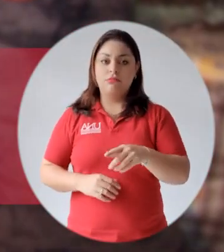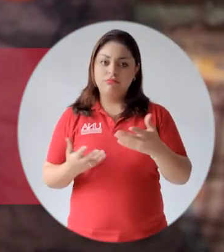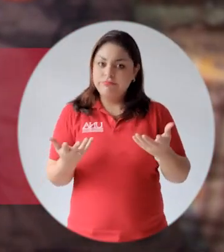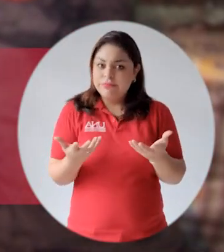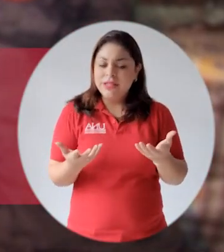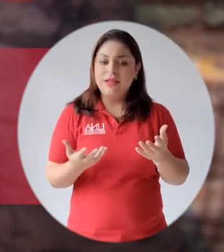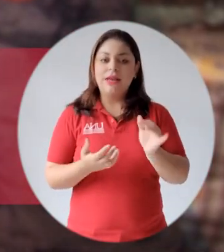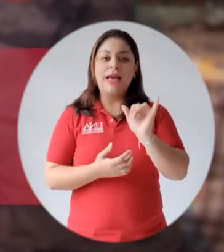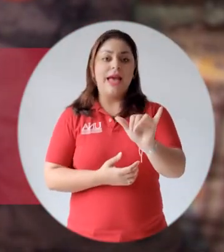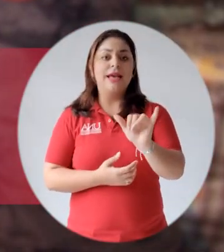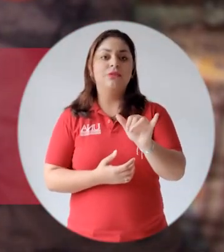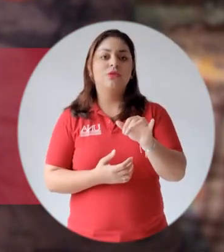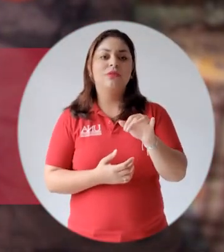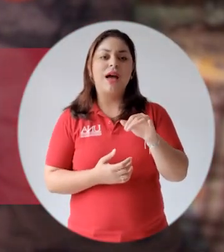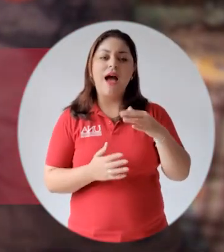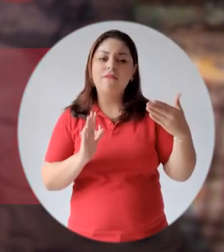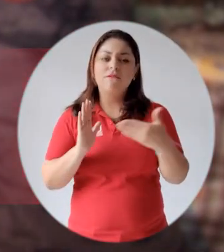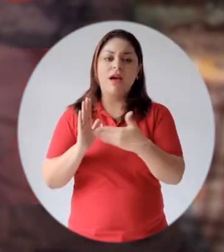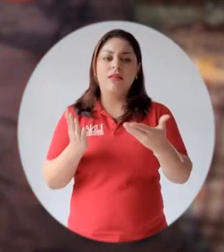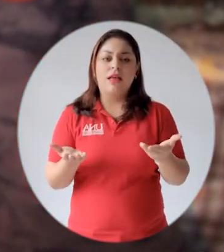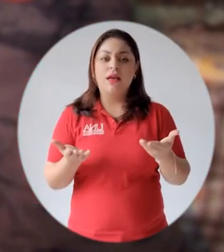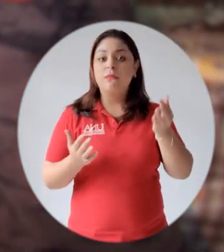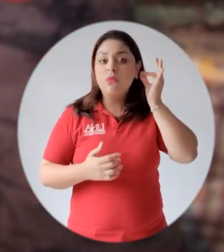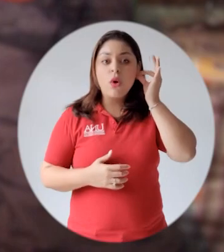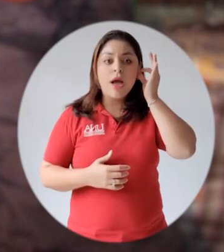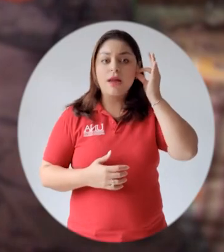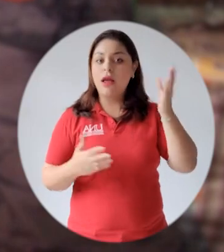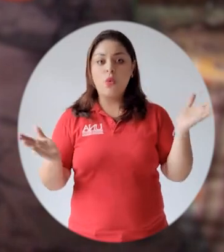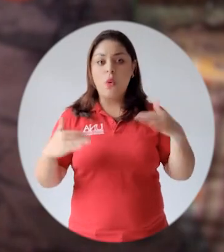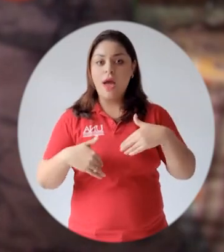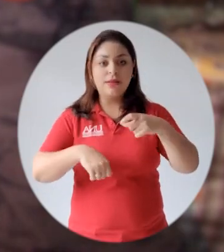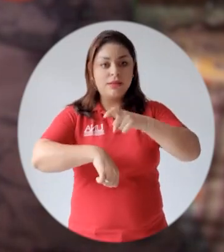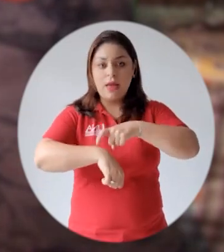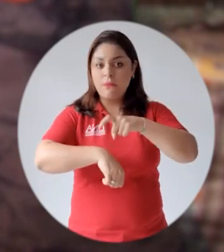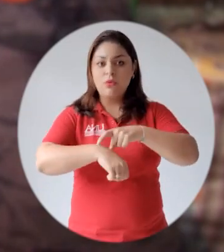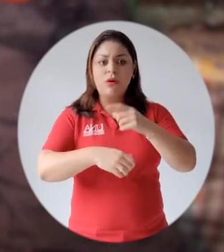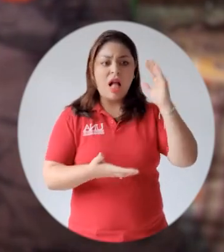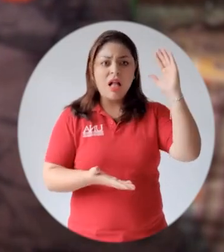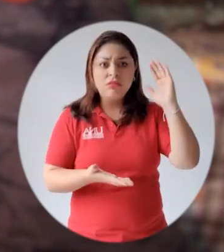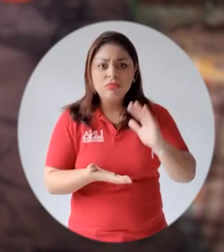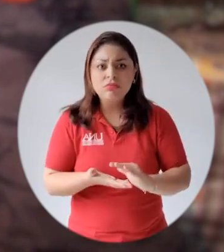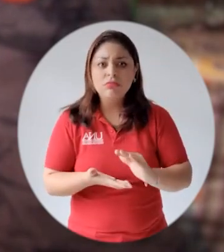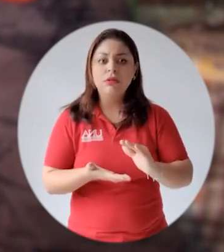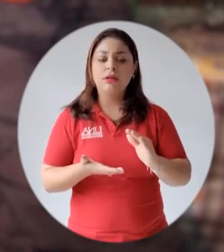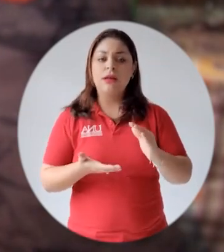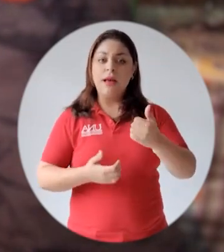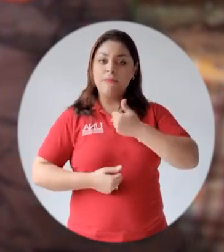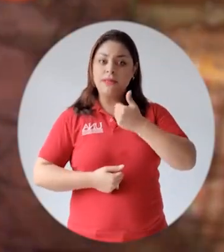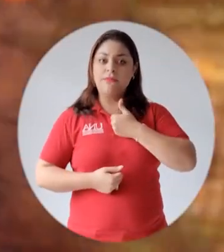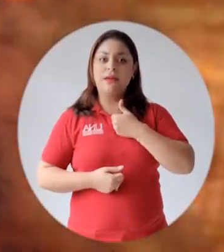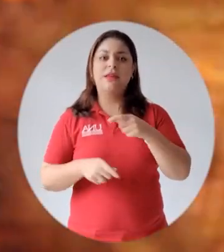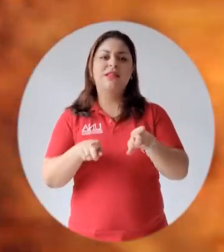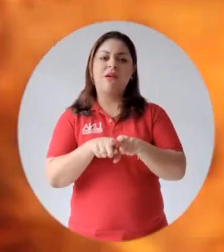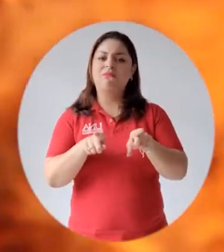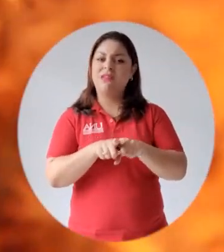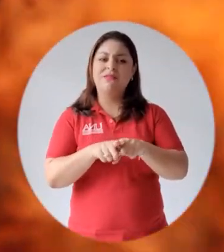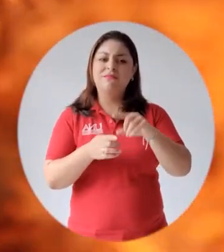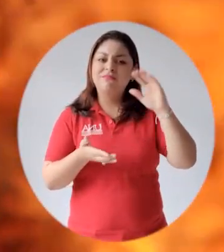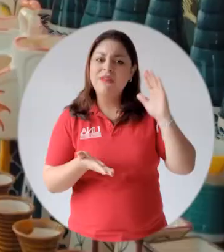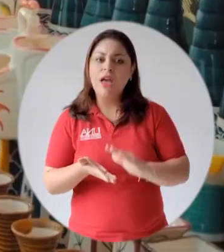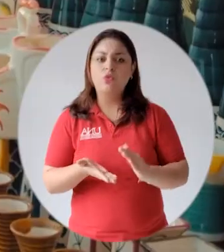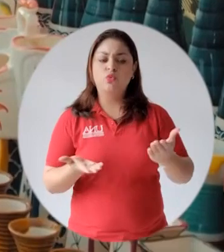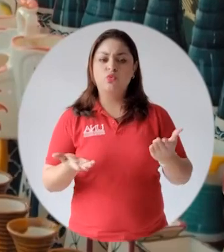u otra manera incide en que ella tenga menos tiempo para poder dedicarse no solo a sí misma, sino también al crecimiento productivo.